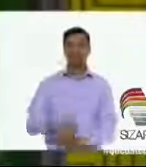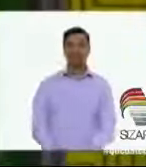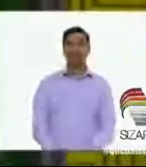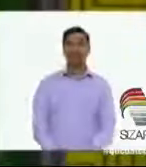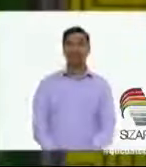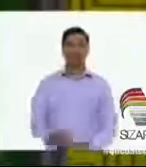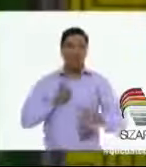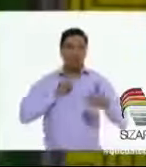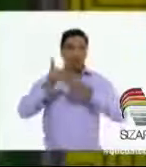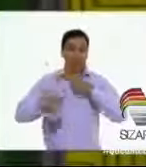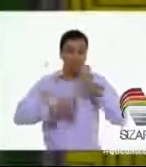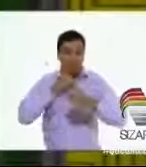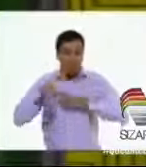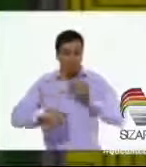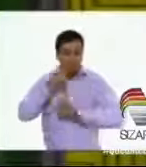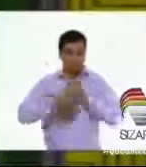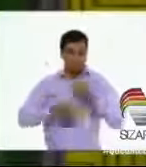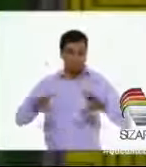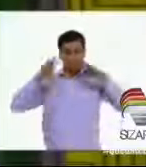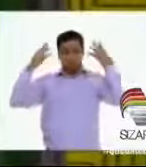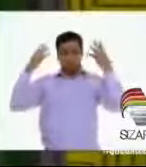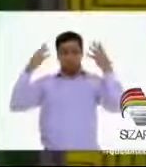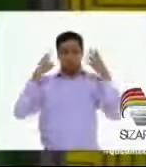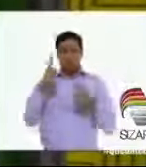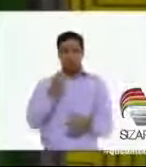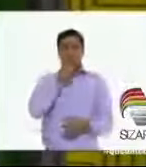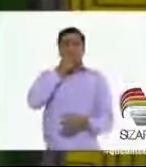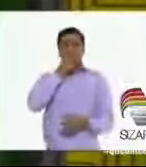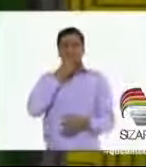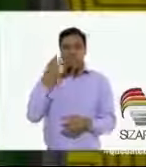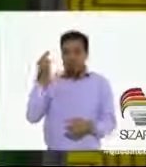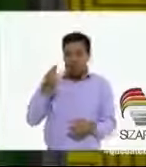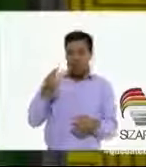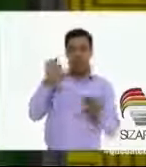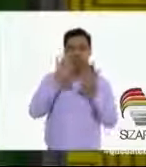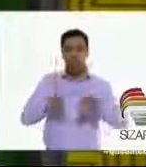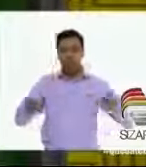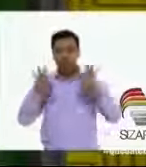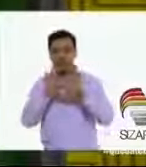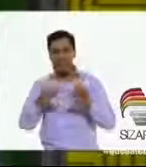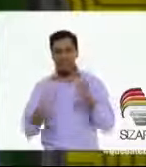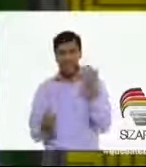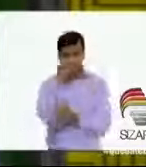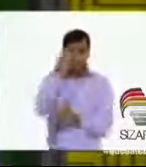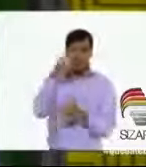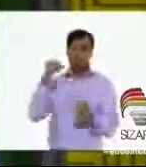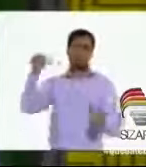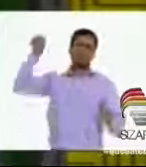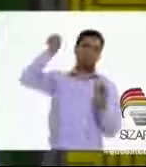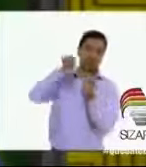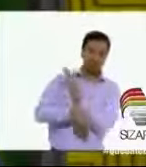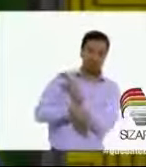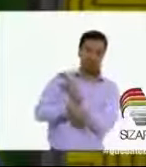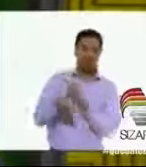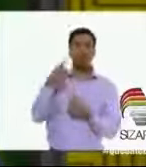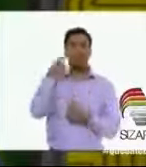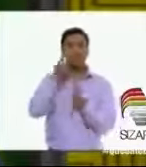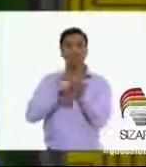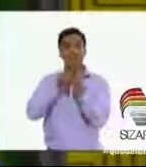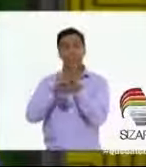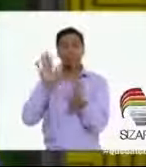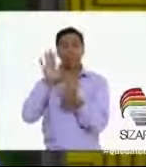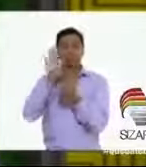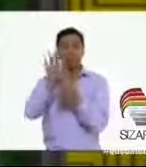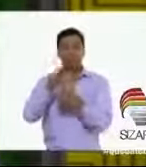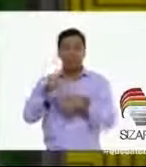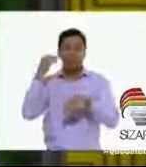En los deportes de velocidad, un segundo puede ser determinante para ganar o perder. A lo largo del video se observa el